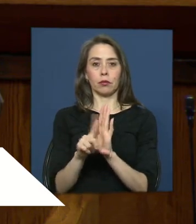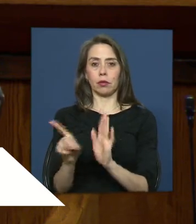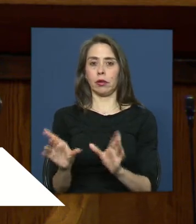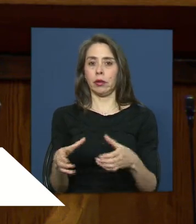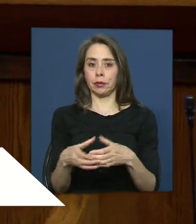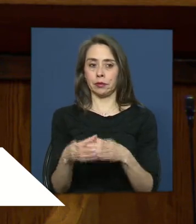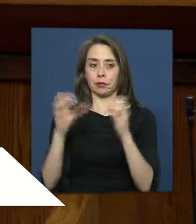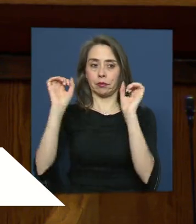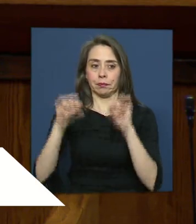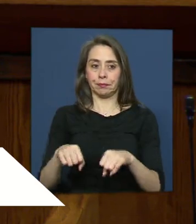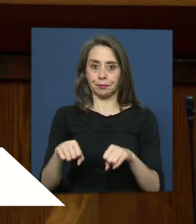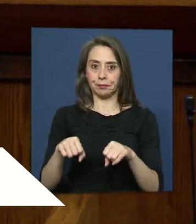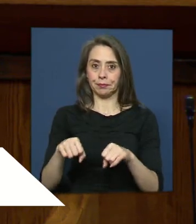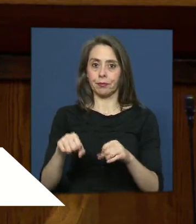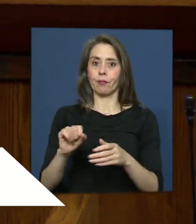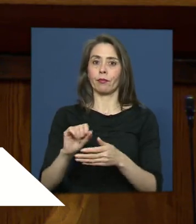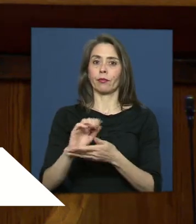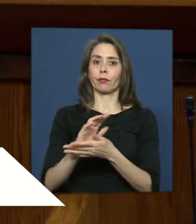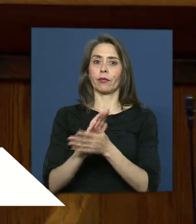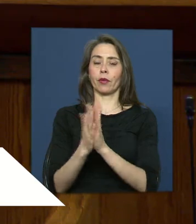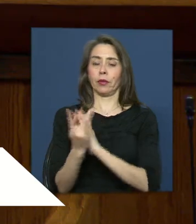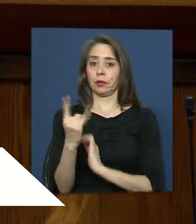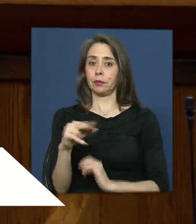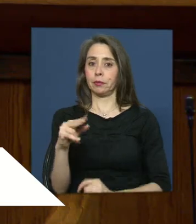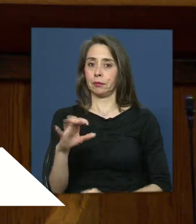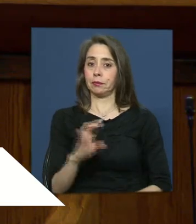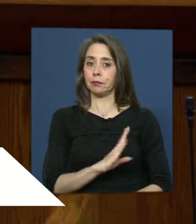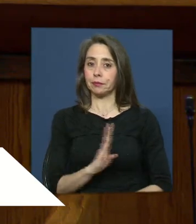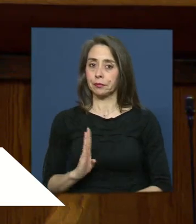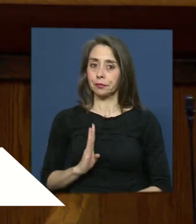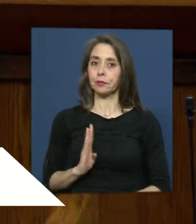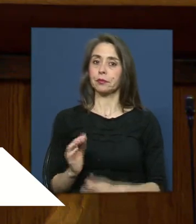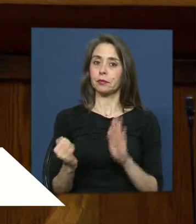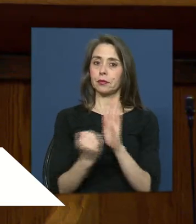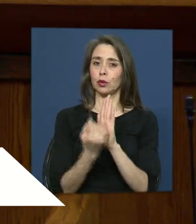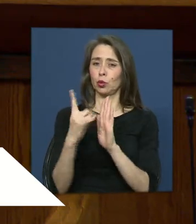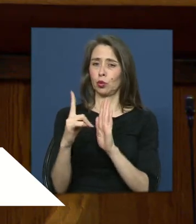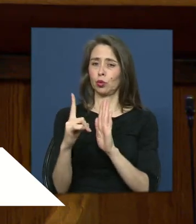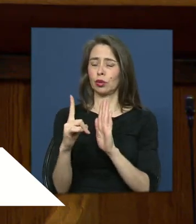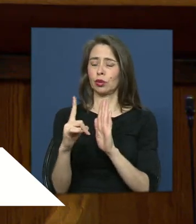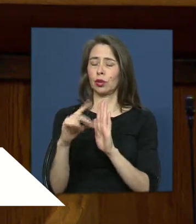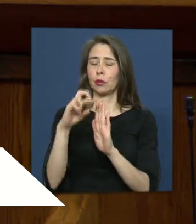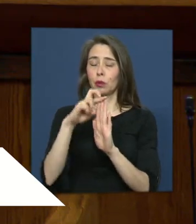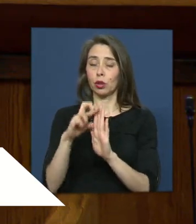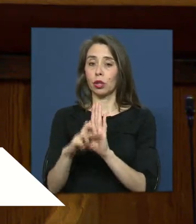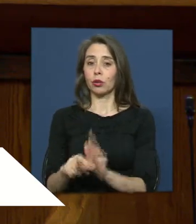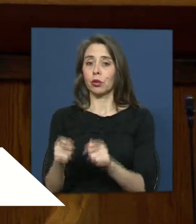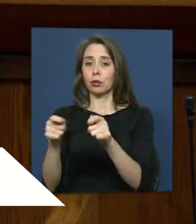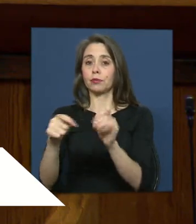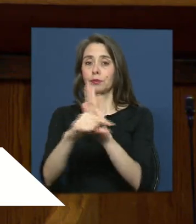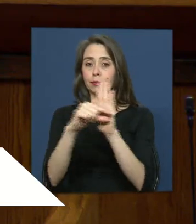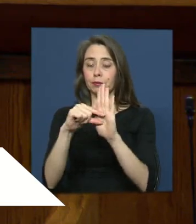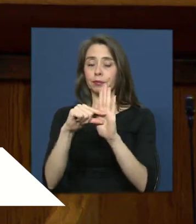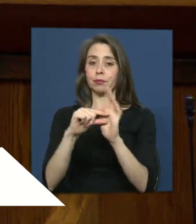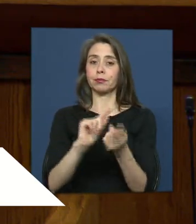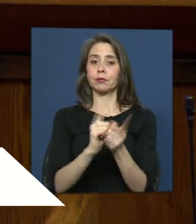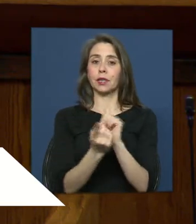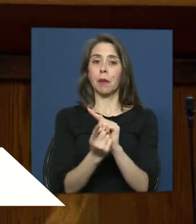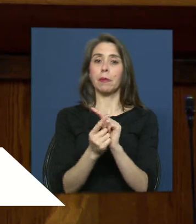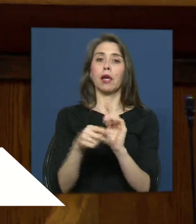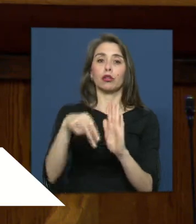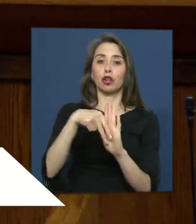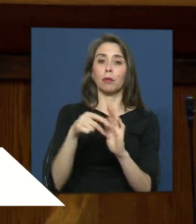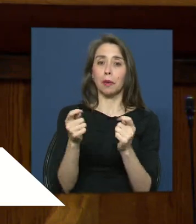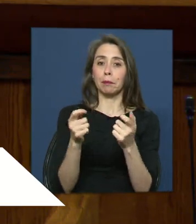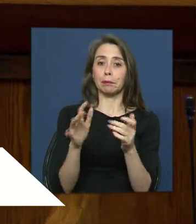Comisión aprobó por la unanimidad una indicación del artículo único del proyecto que reemplaza por una norma similar